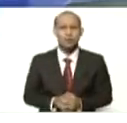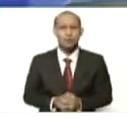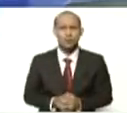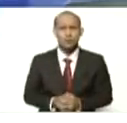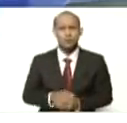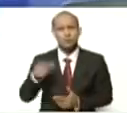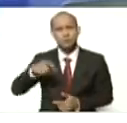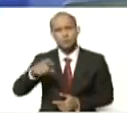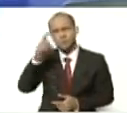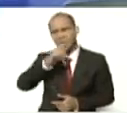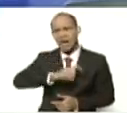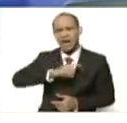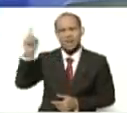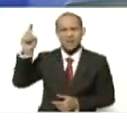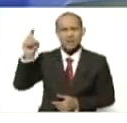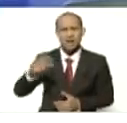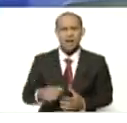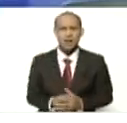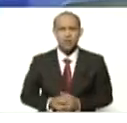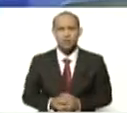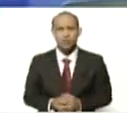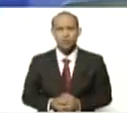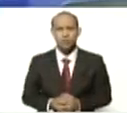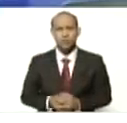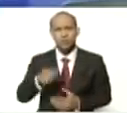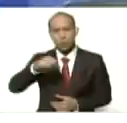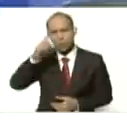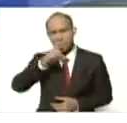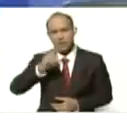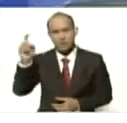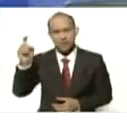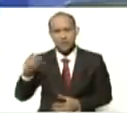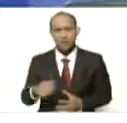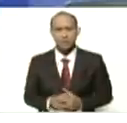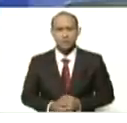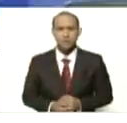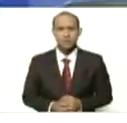está conmemorando se está conmemorando